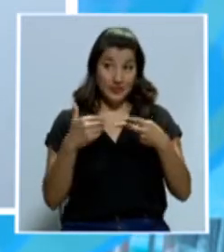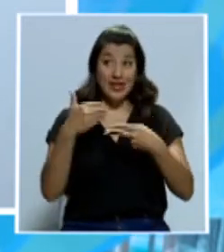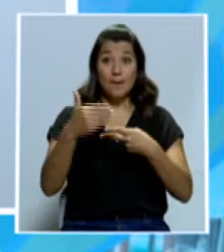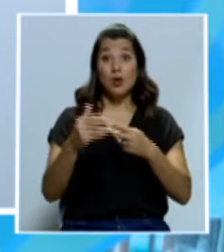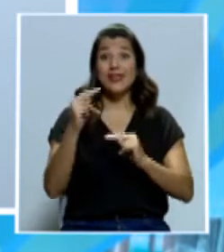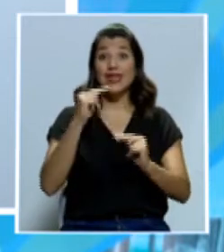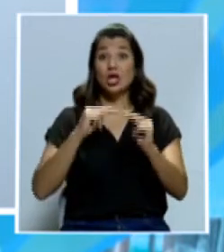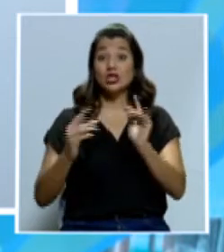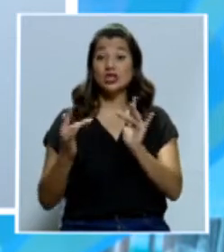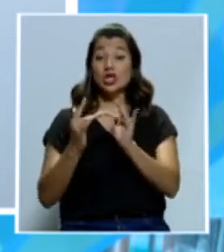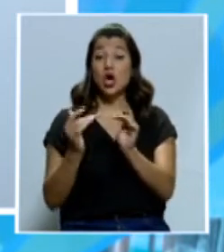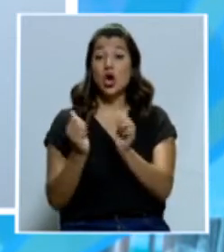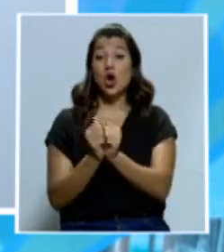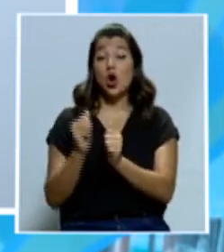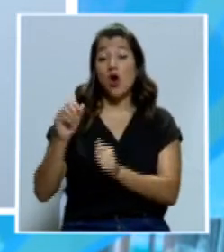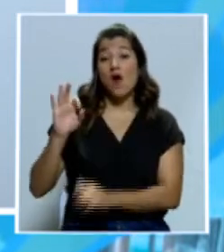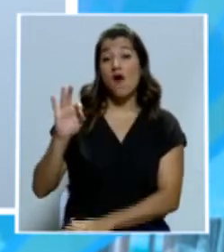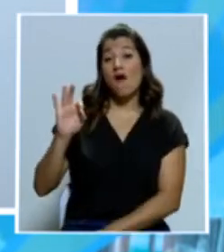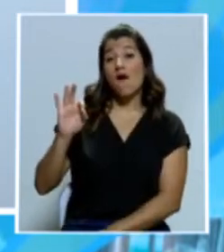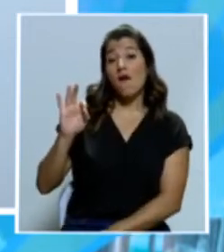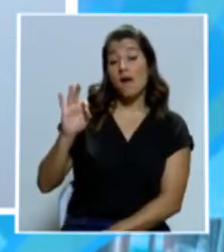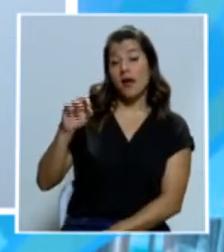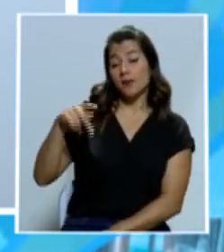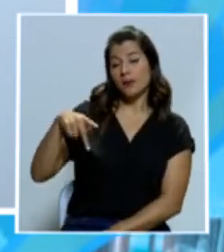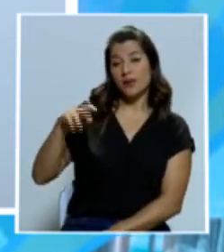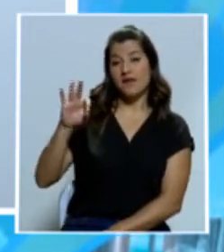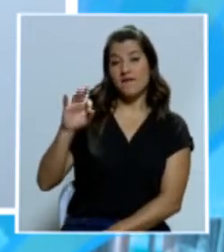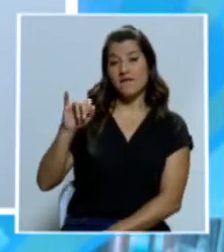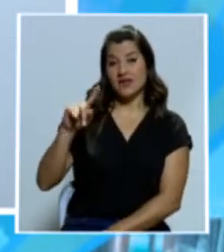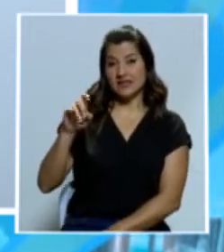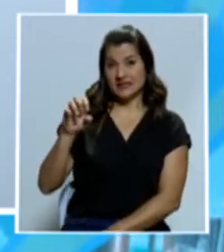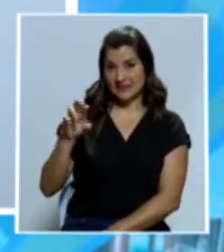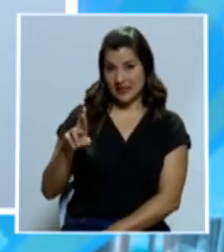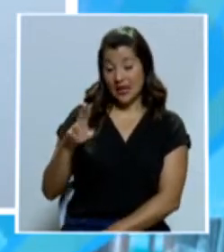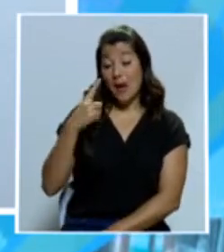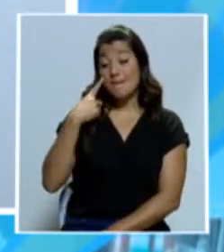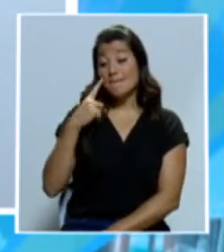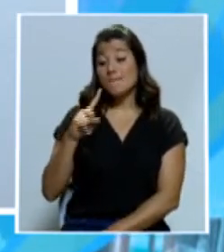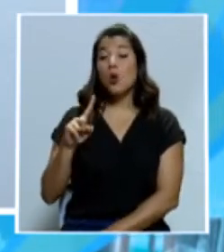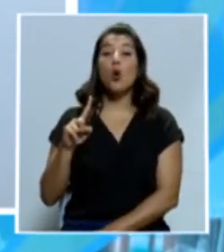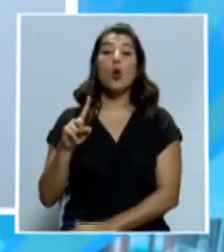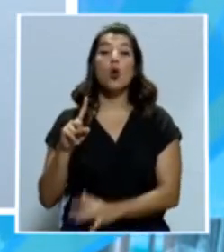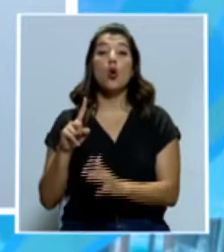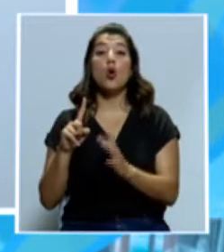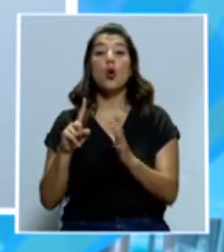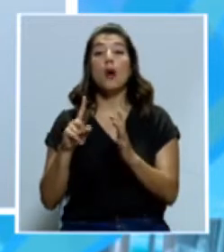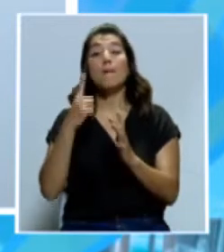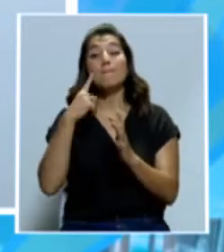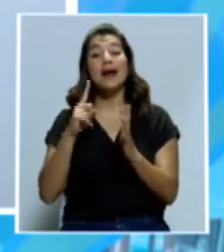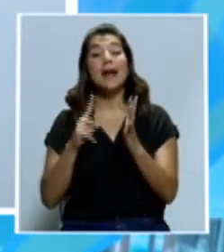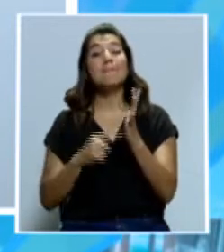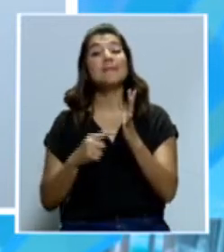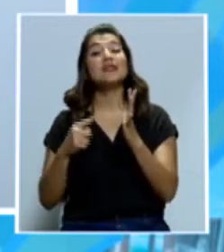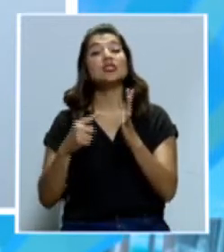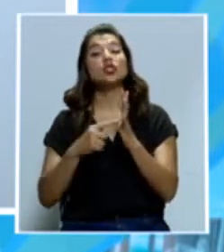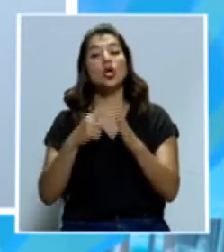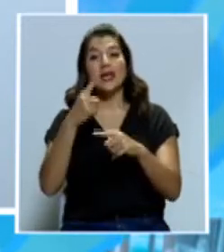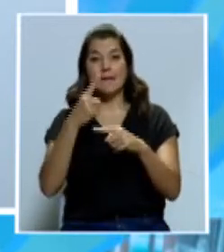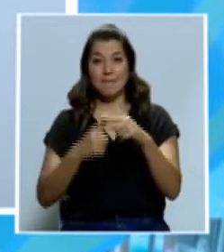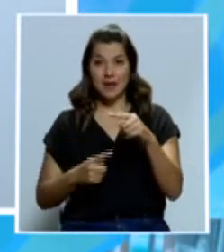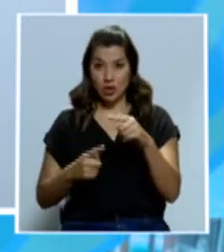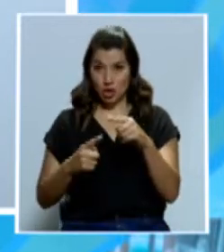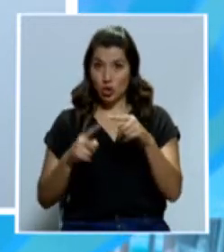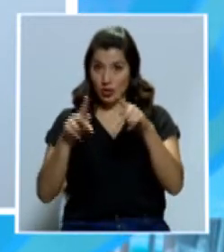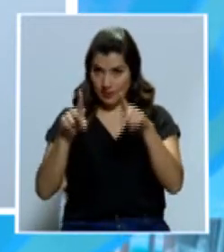BioNTech por 1,5 millones de, vamos a ver, por dosis para 1,5 millones de personas, y también